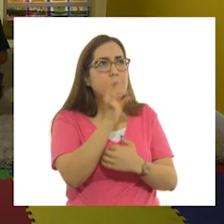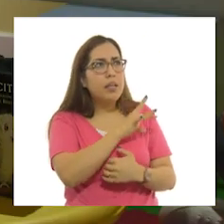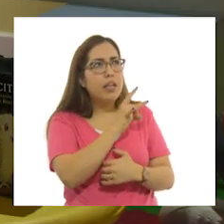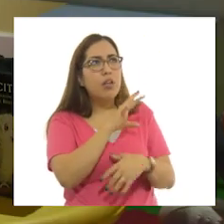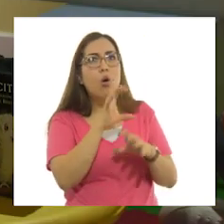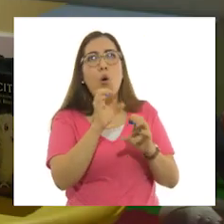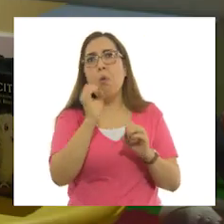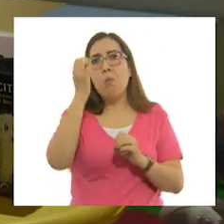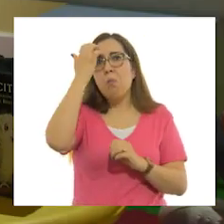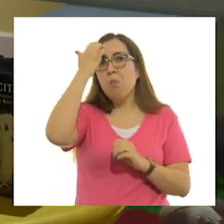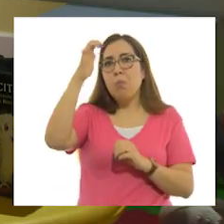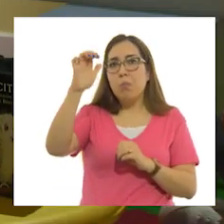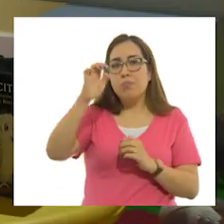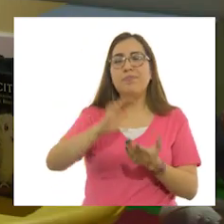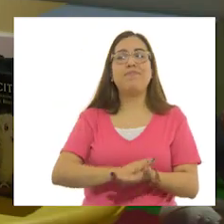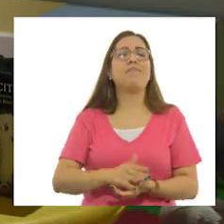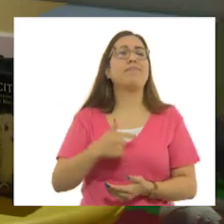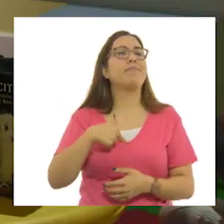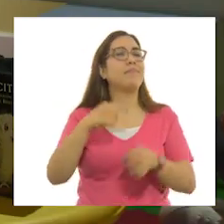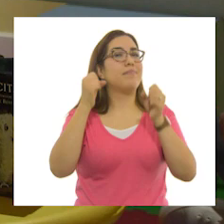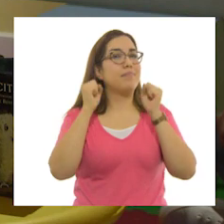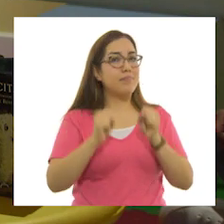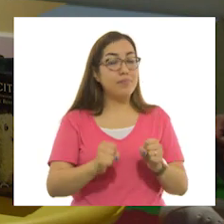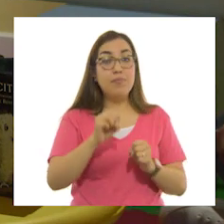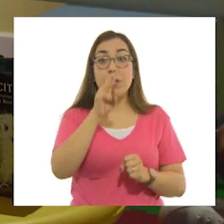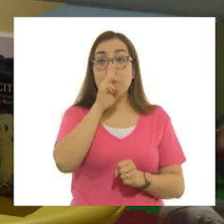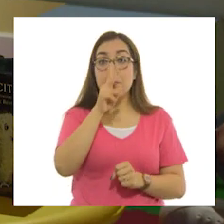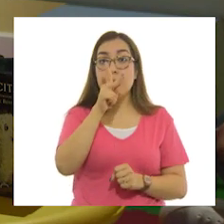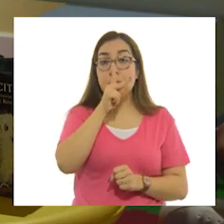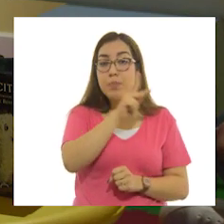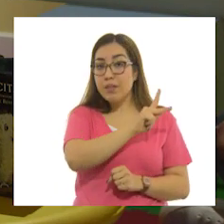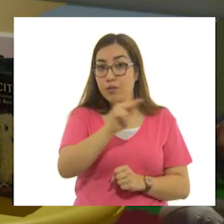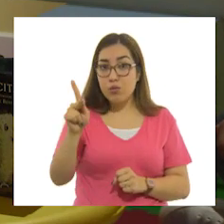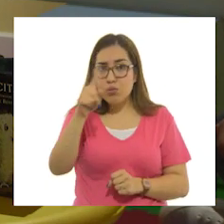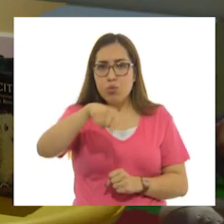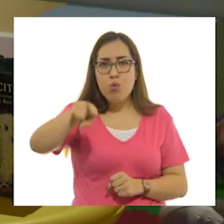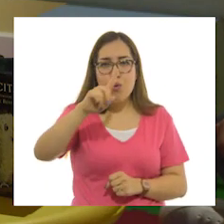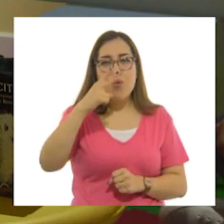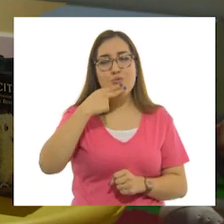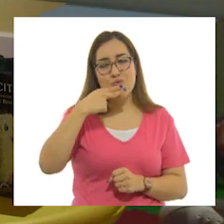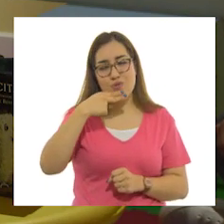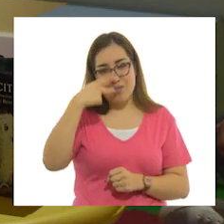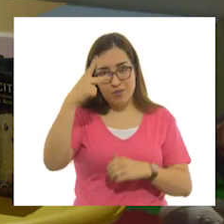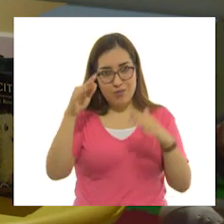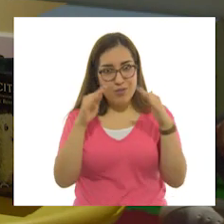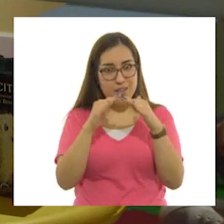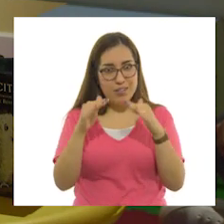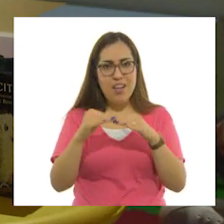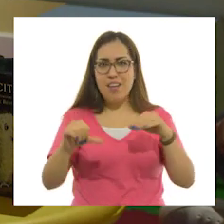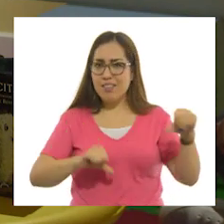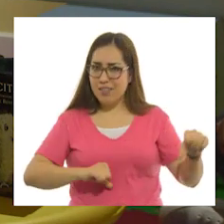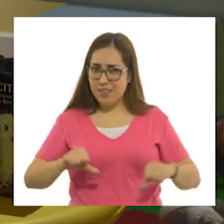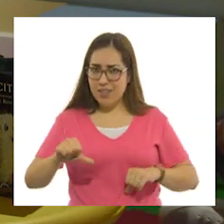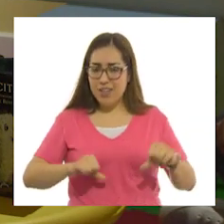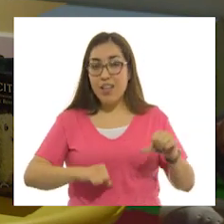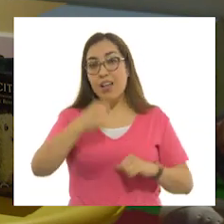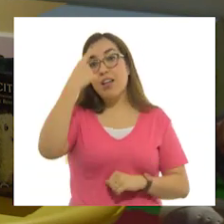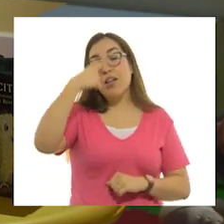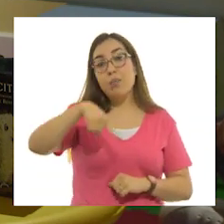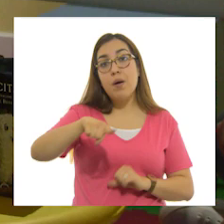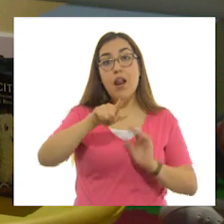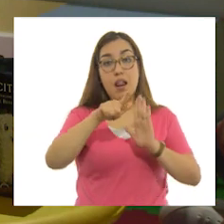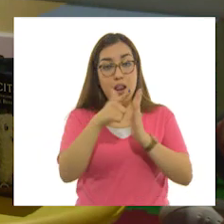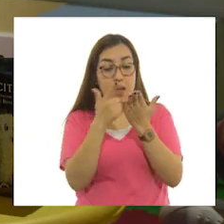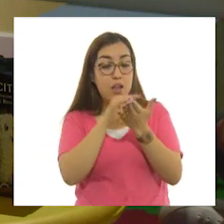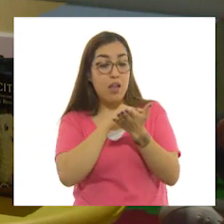estoy segura que las mamás y papás podrán utilizar estas actividades en casa y así hacer de la literatura un aliado